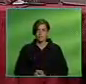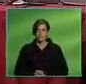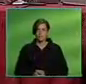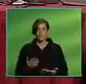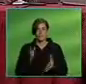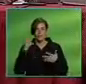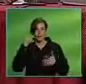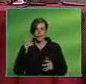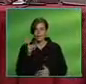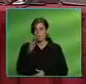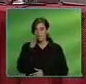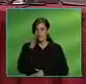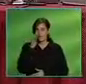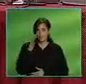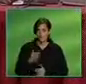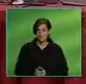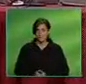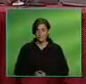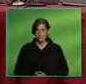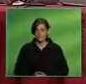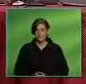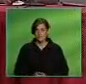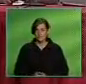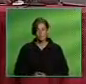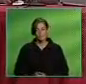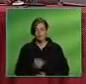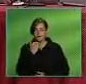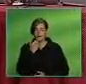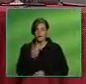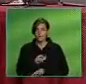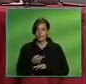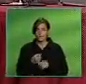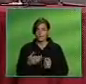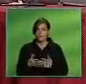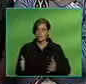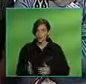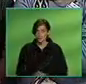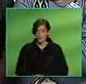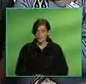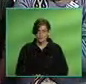¿Ustedes creen que la burguesía haría un gobierno popular?